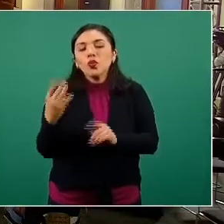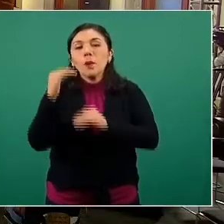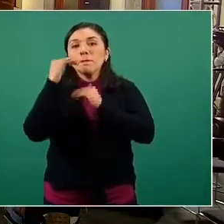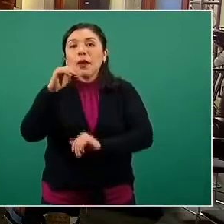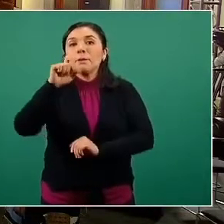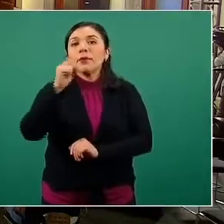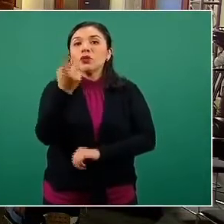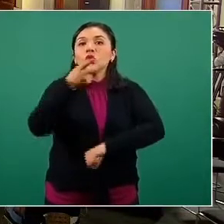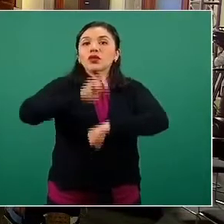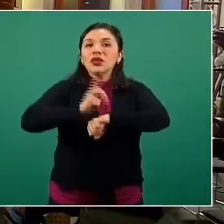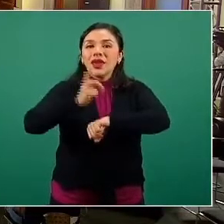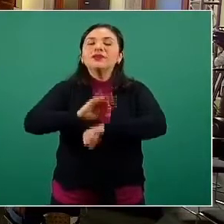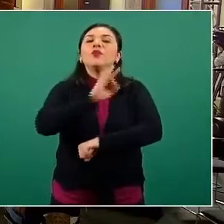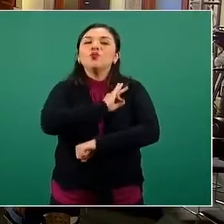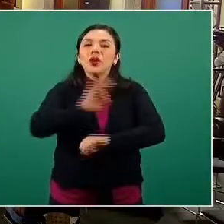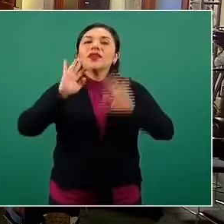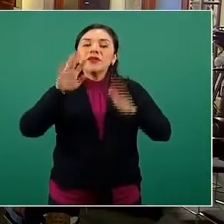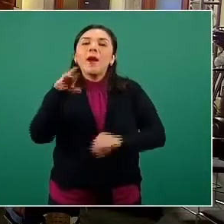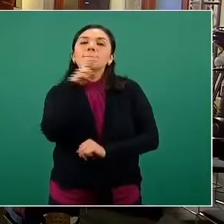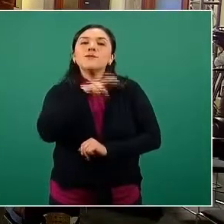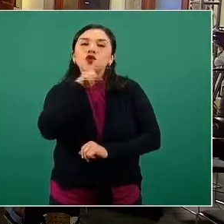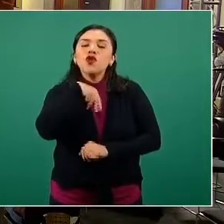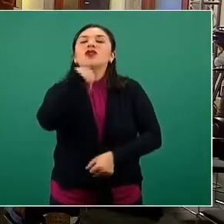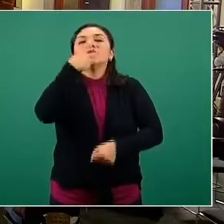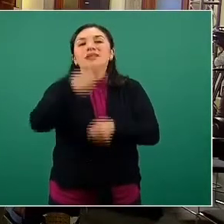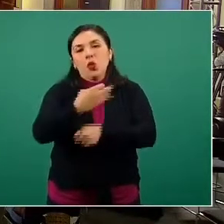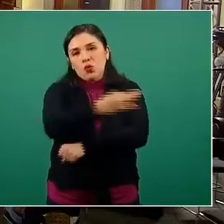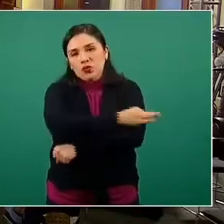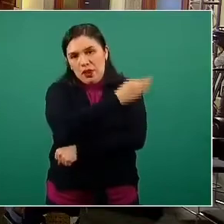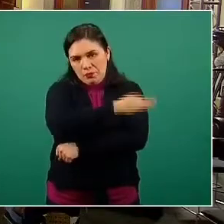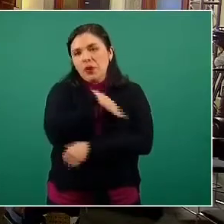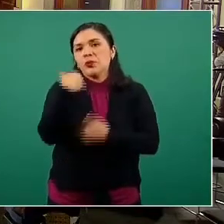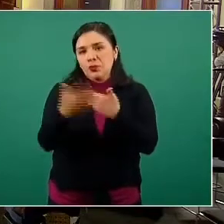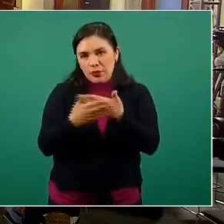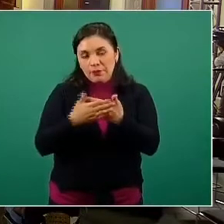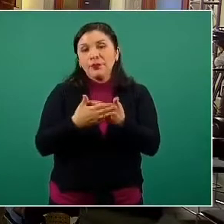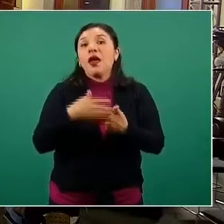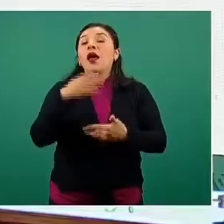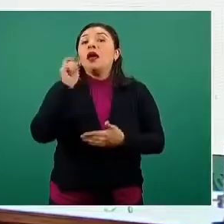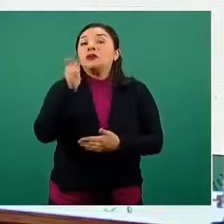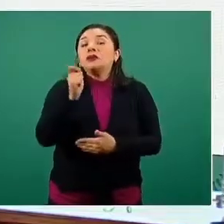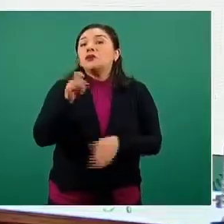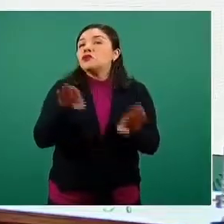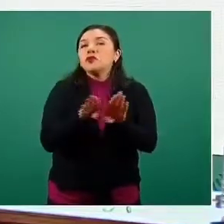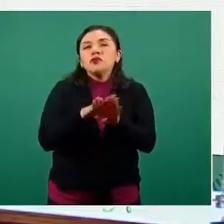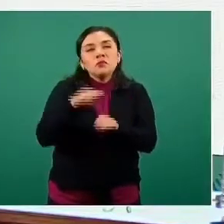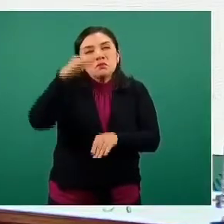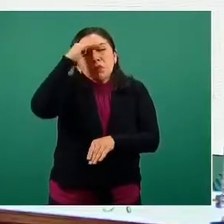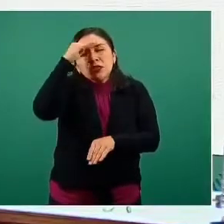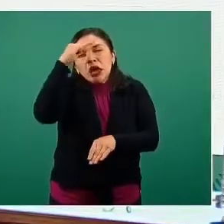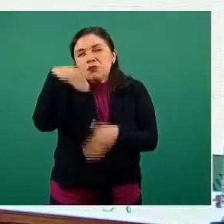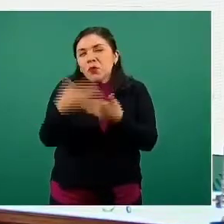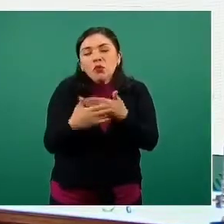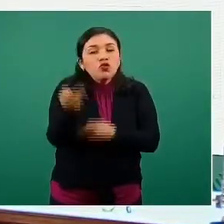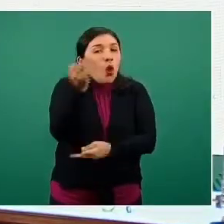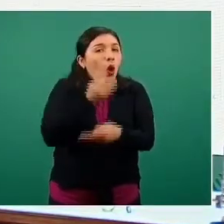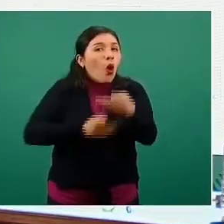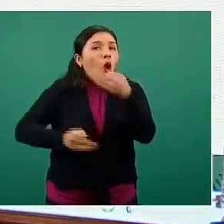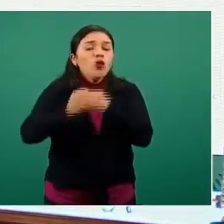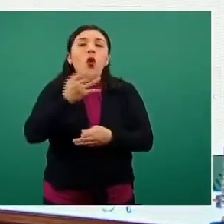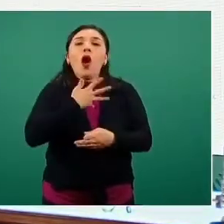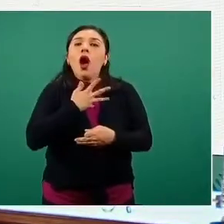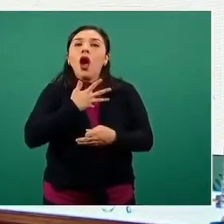a la aplicación y pronto les va a tocar su segunda dosis. La meta es que al final todas estas estén acopladas